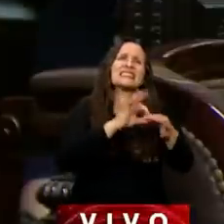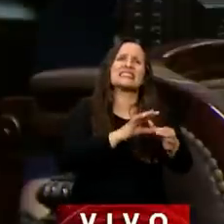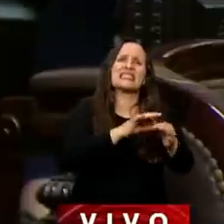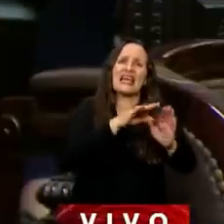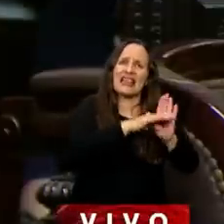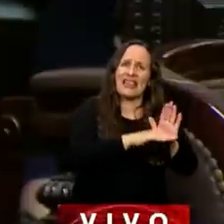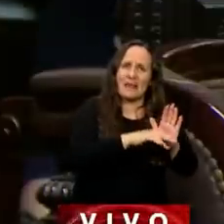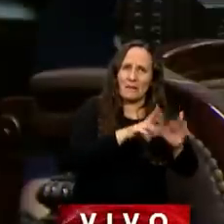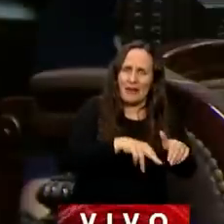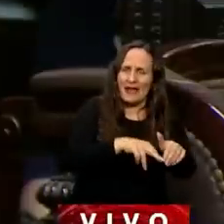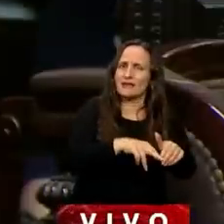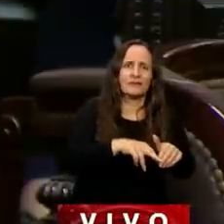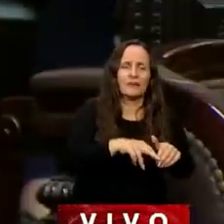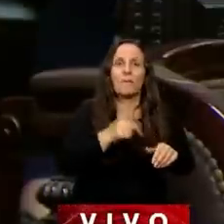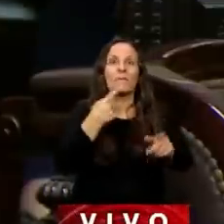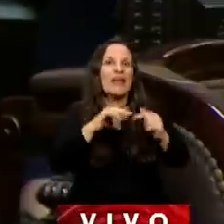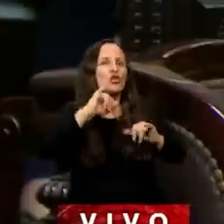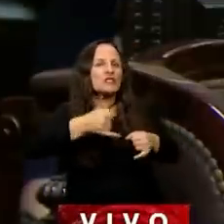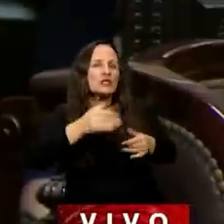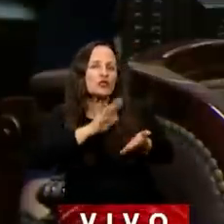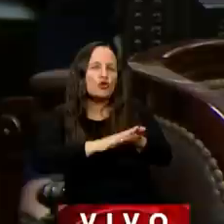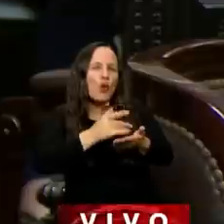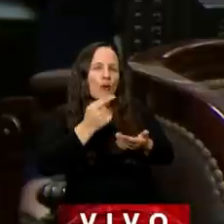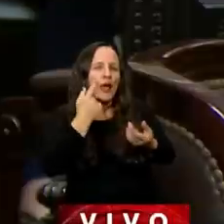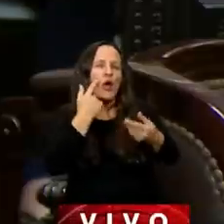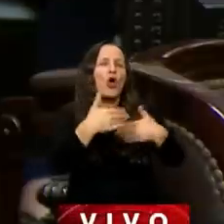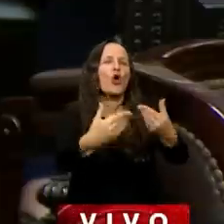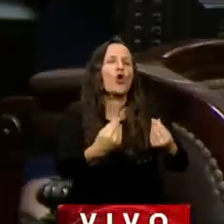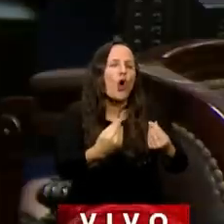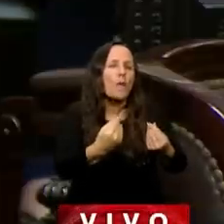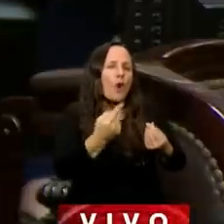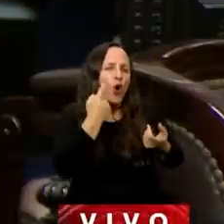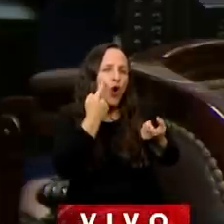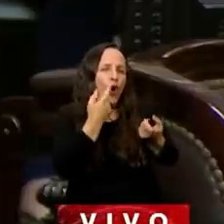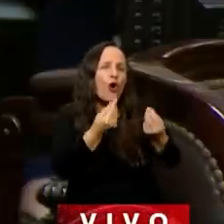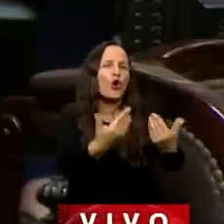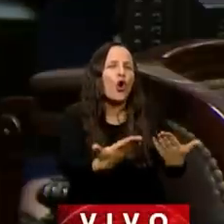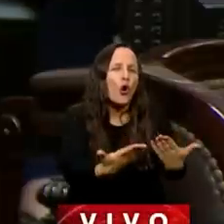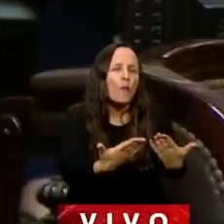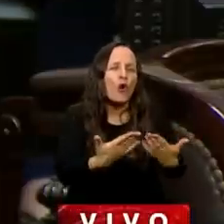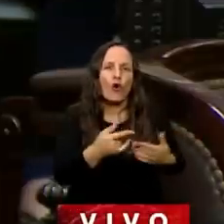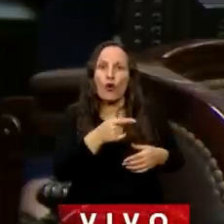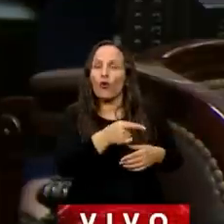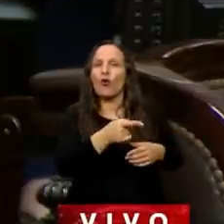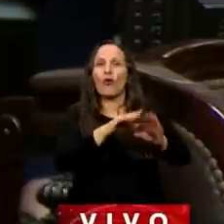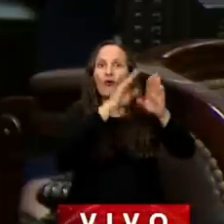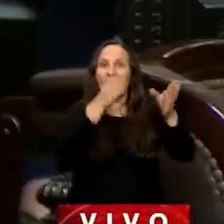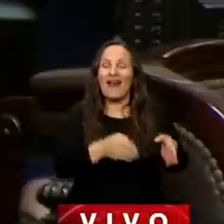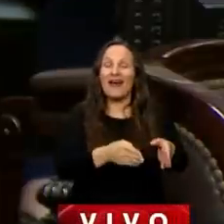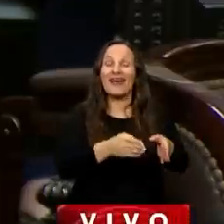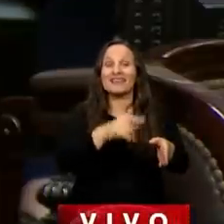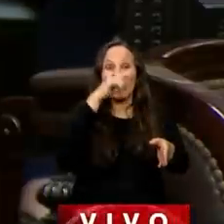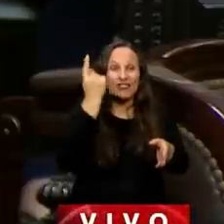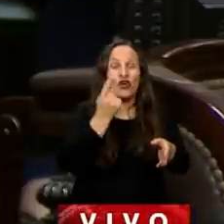sí con su aplicación, con su monitoreo, con cómo funciona. Y la autoridad de aplicación, la Agencia Nacional de